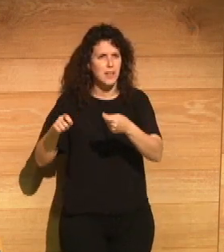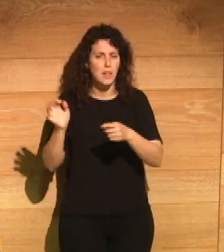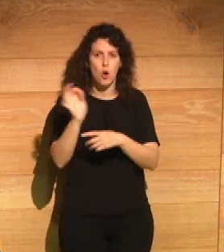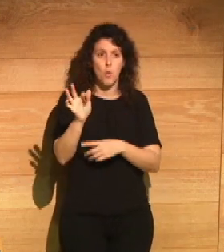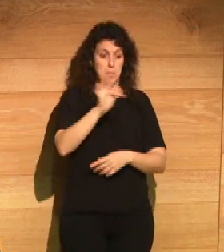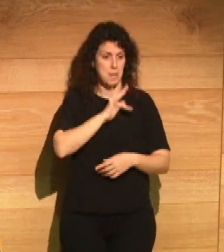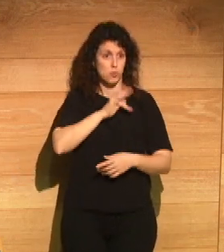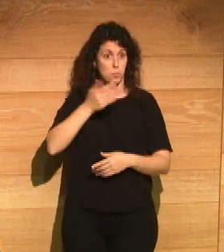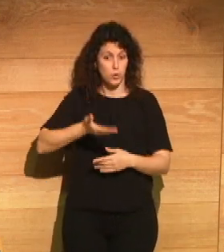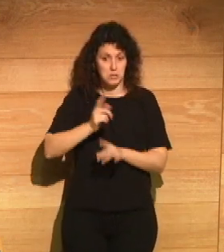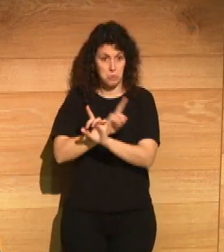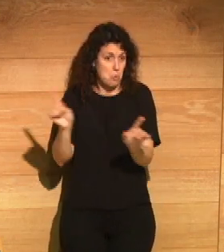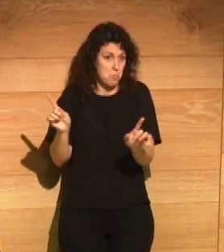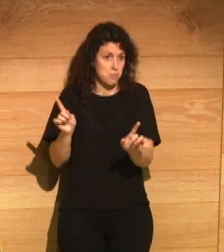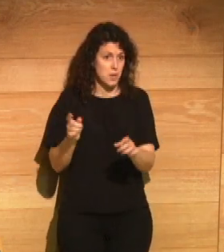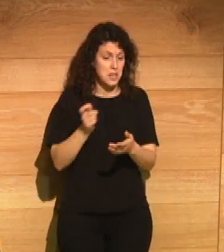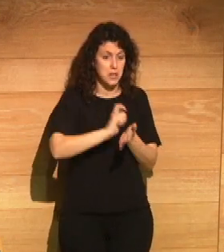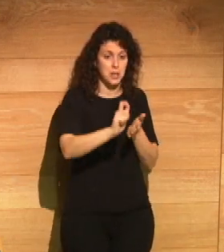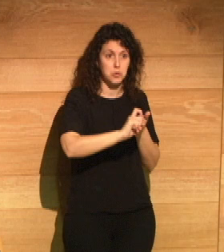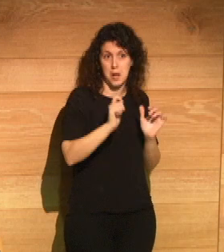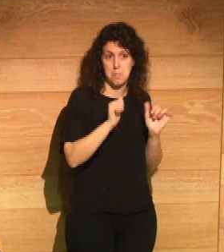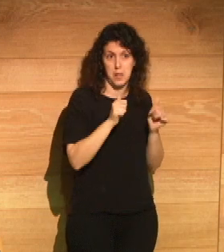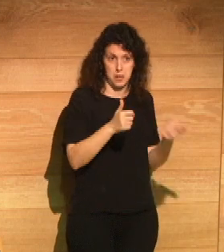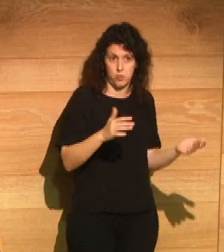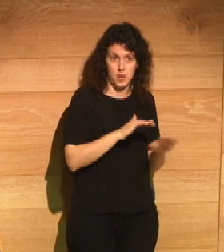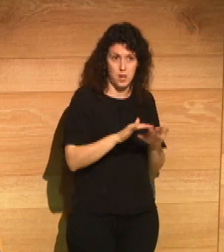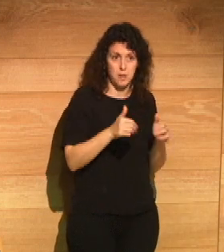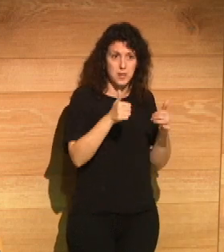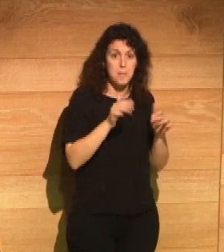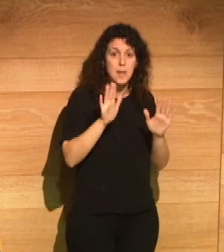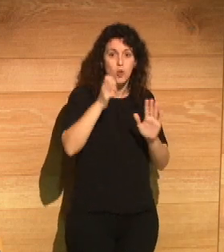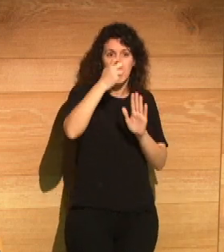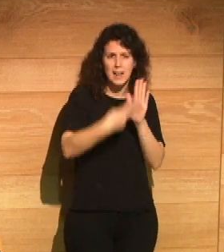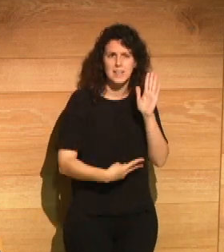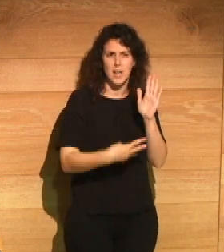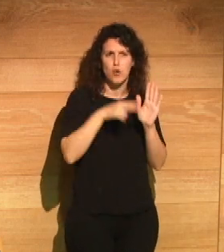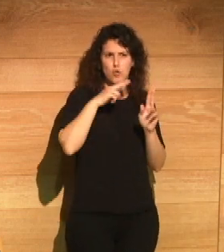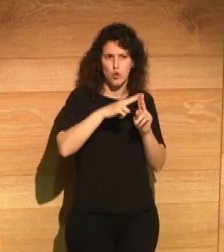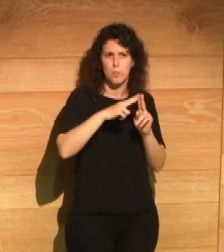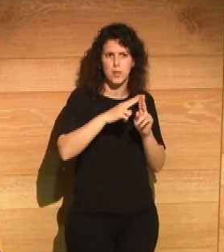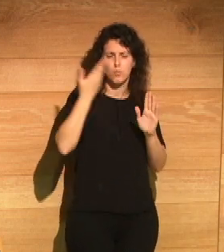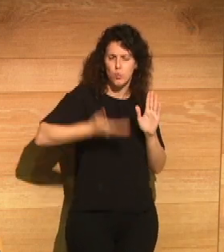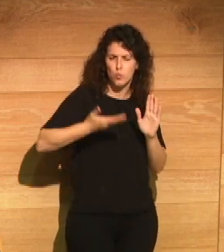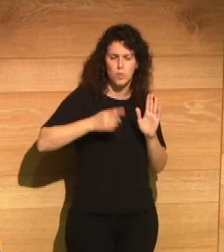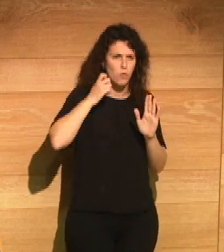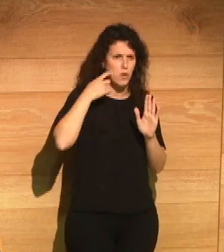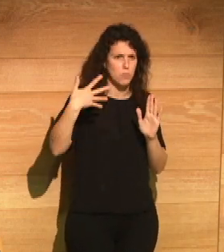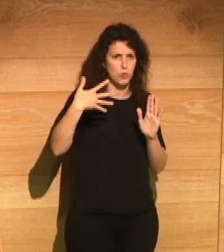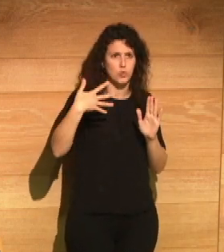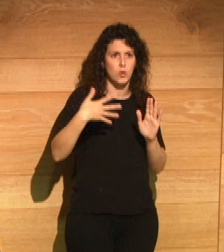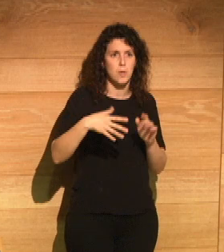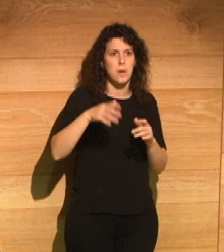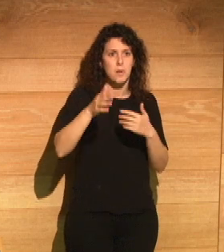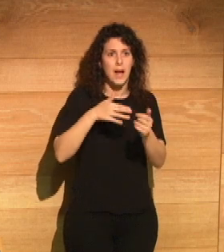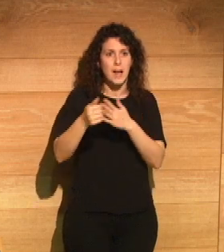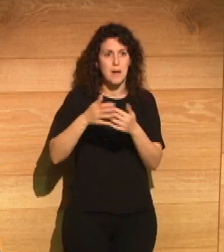premios, nada, una escritora que estaba empezando. Pero en esa lista había grandes nombres, ¿no? Autores que se habían ganado el premio